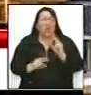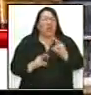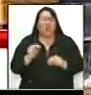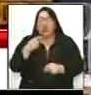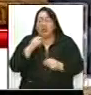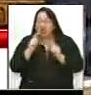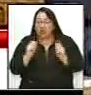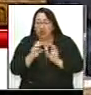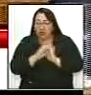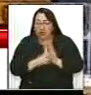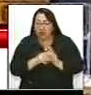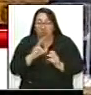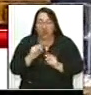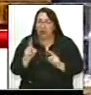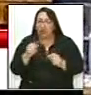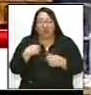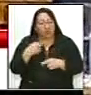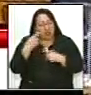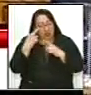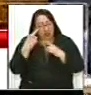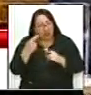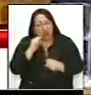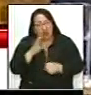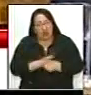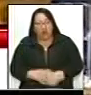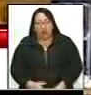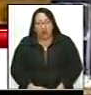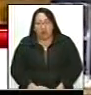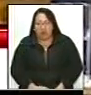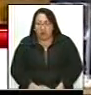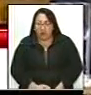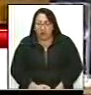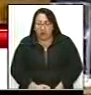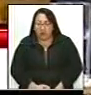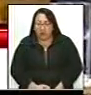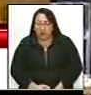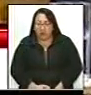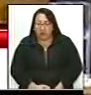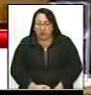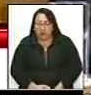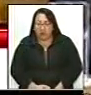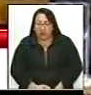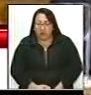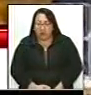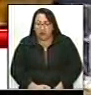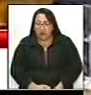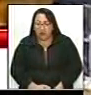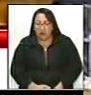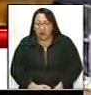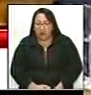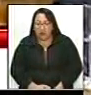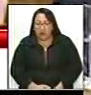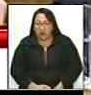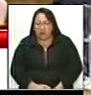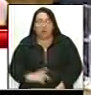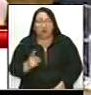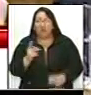Constitucional. Le debemos respeto y se cumple. Y solamente decirle también lo mismo que ha leído el congresista de